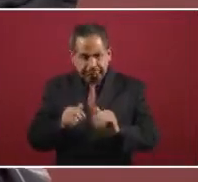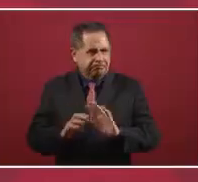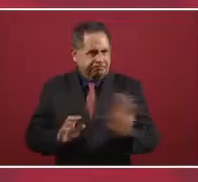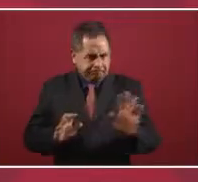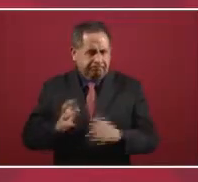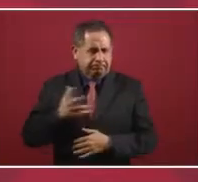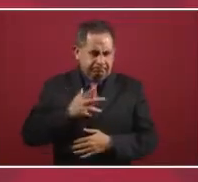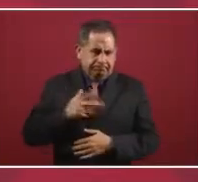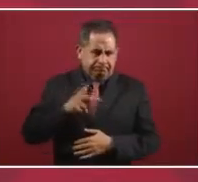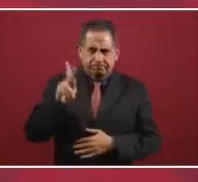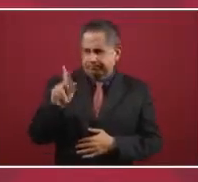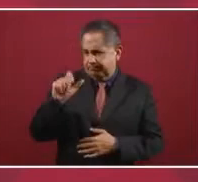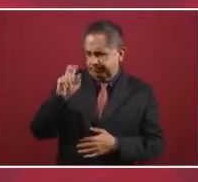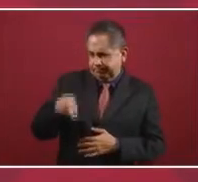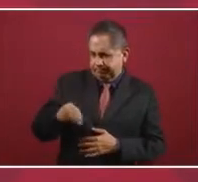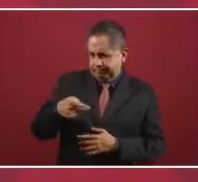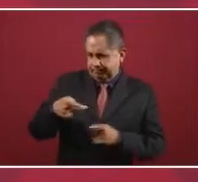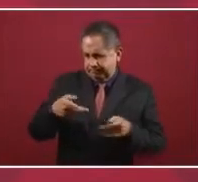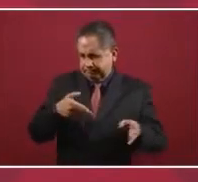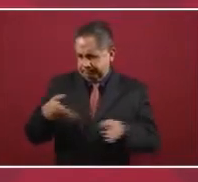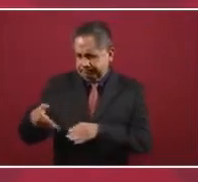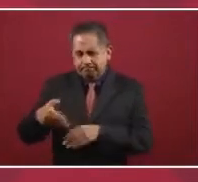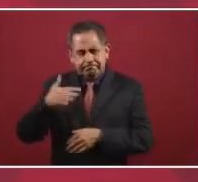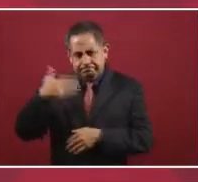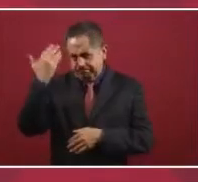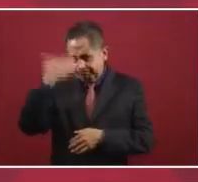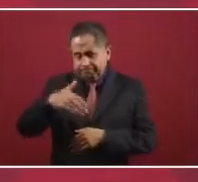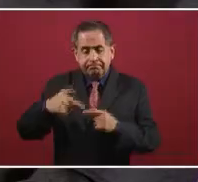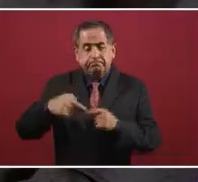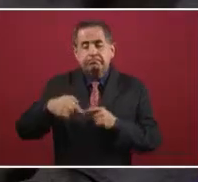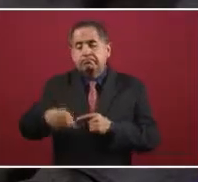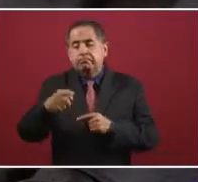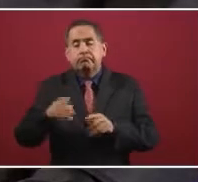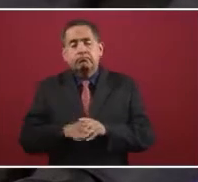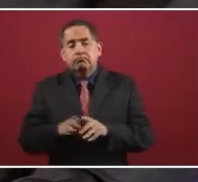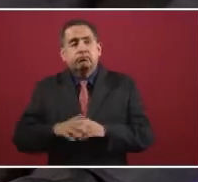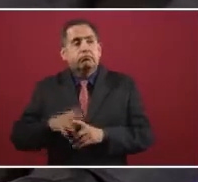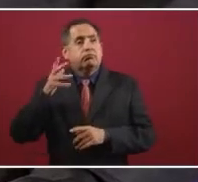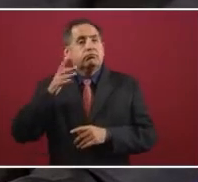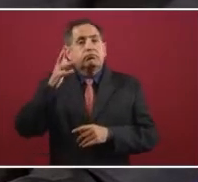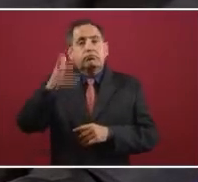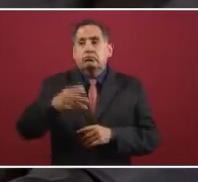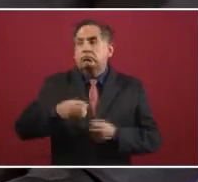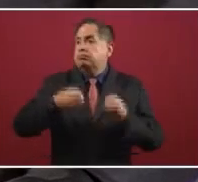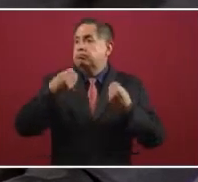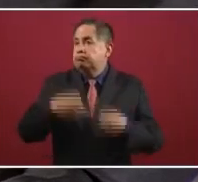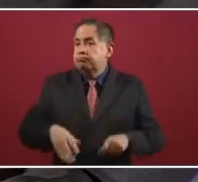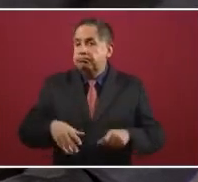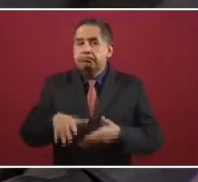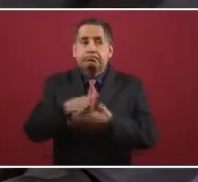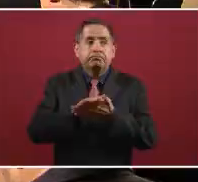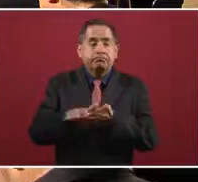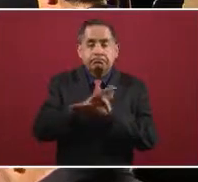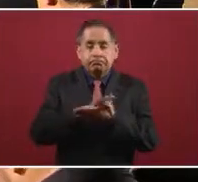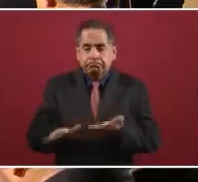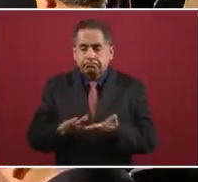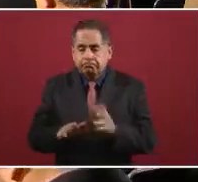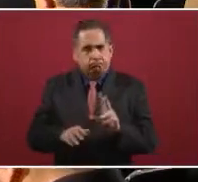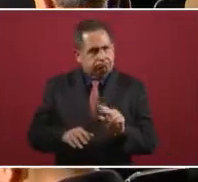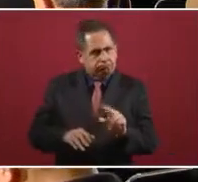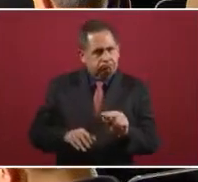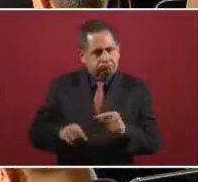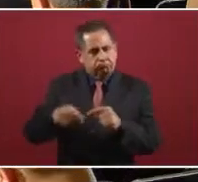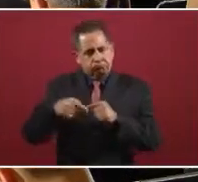el plan para garantizar que no nos quedemos sin energía eléctrica, no solo en el